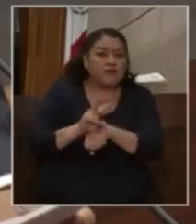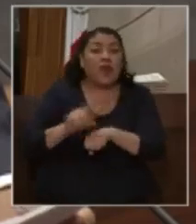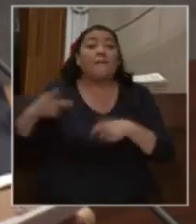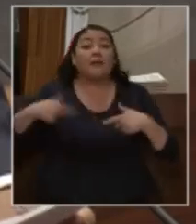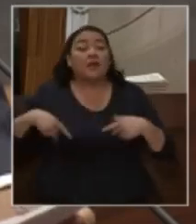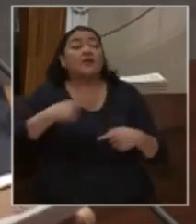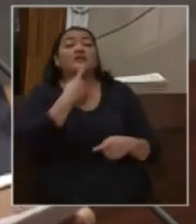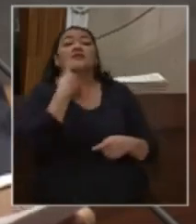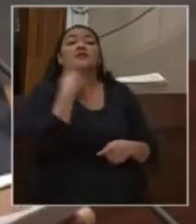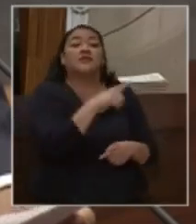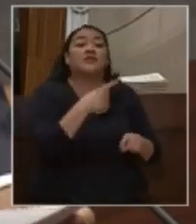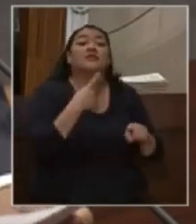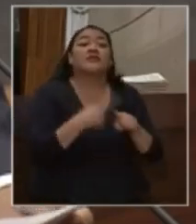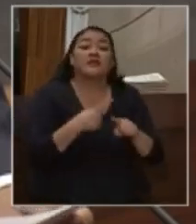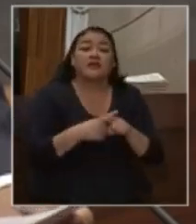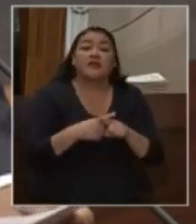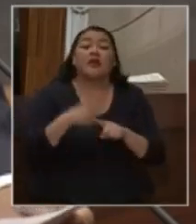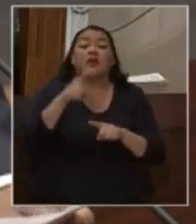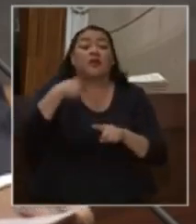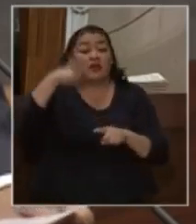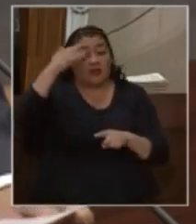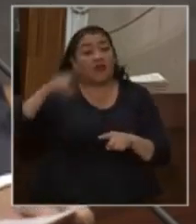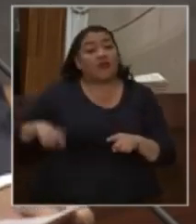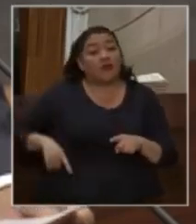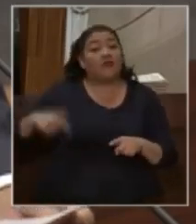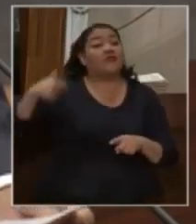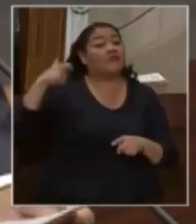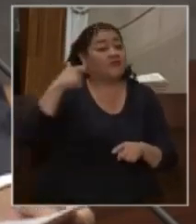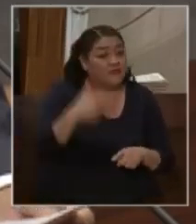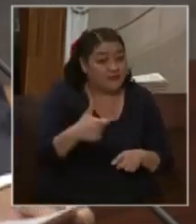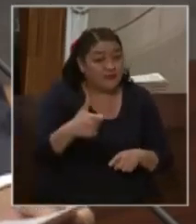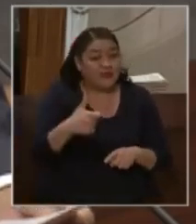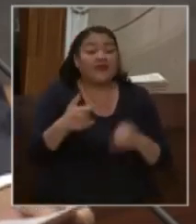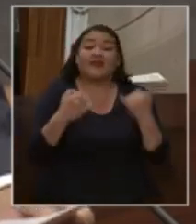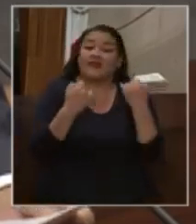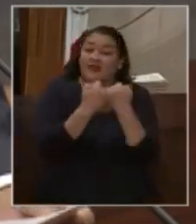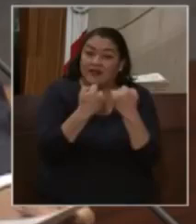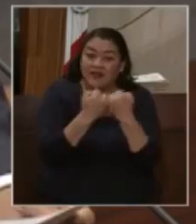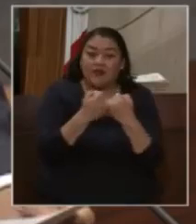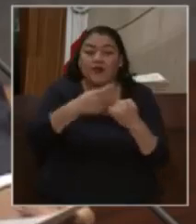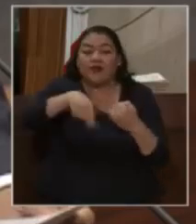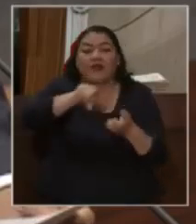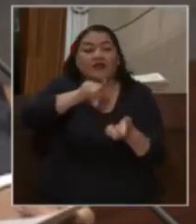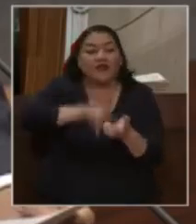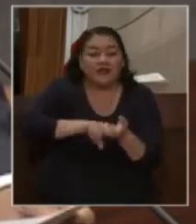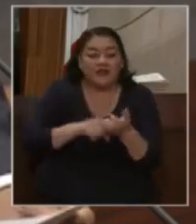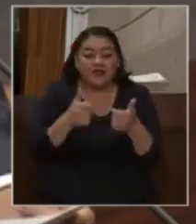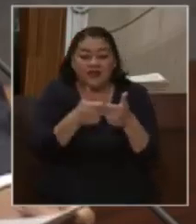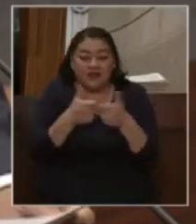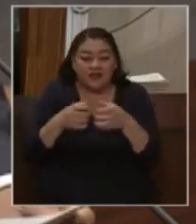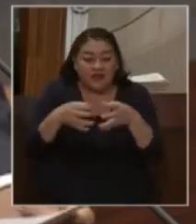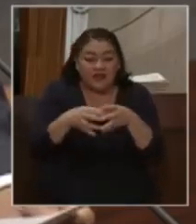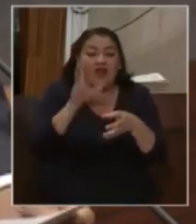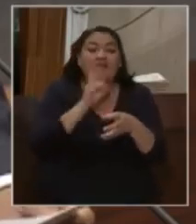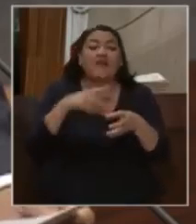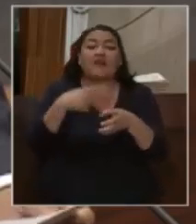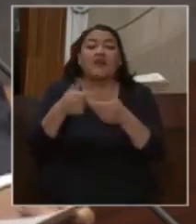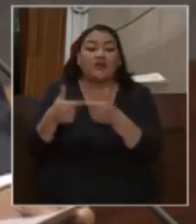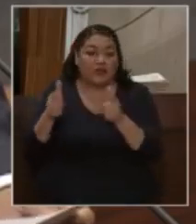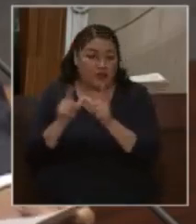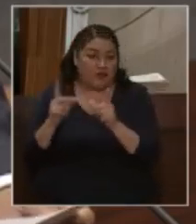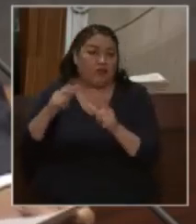denunció tanto el involucramiento de financiamiento público como la posible existencia de un mecanismo ilícito en el fideicomiso supuestamente operado por